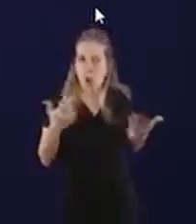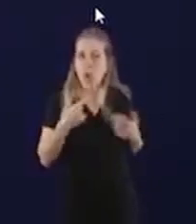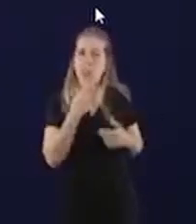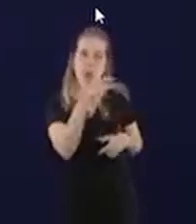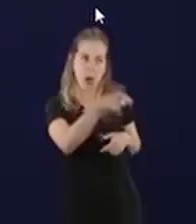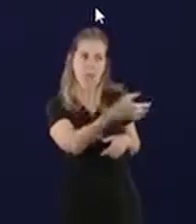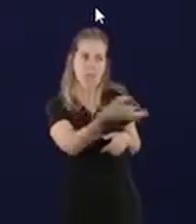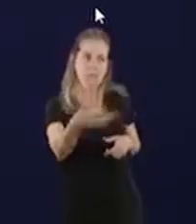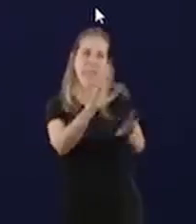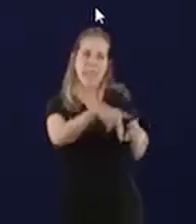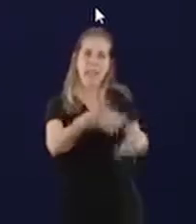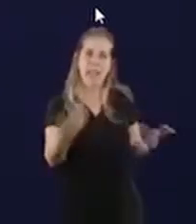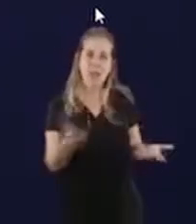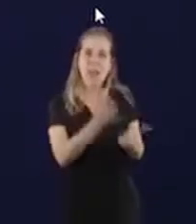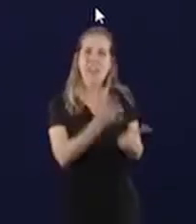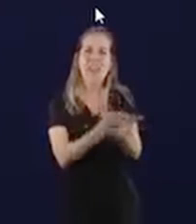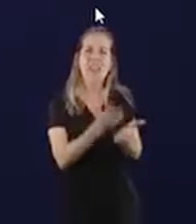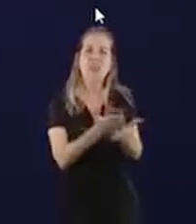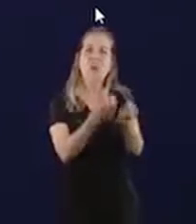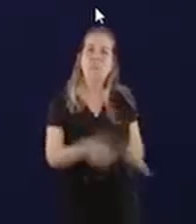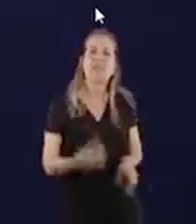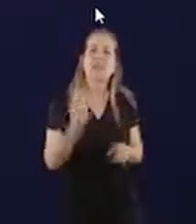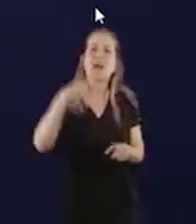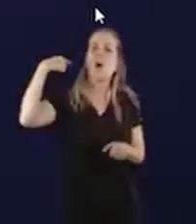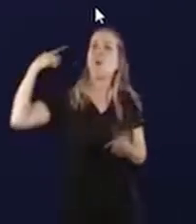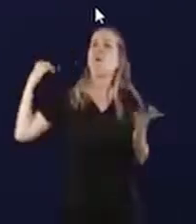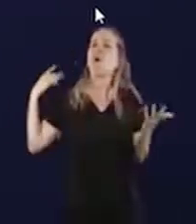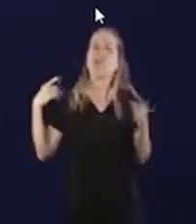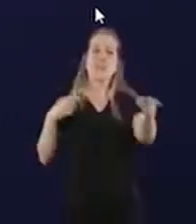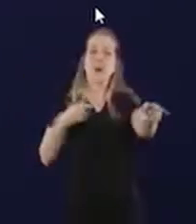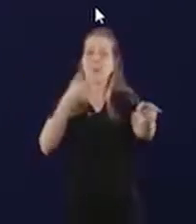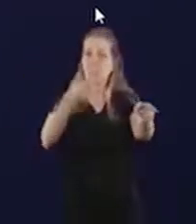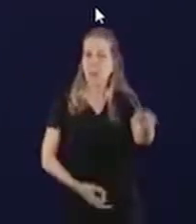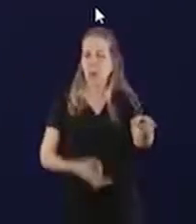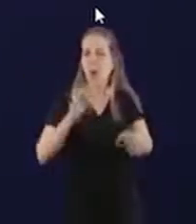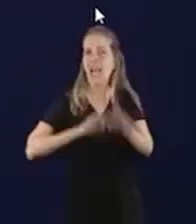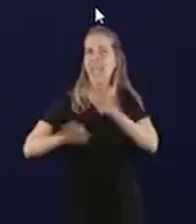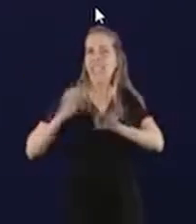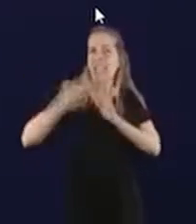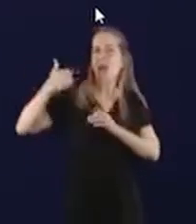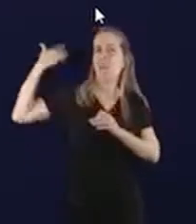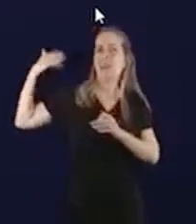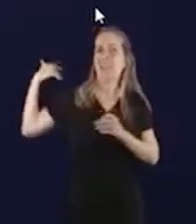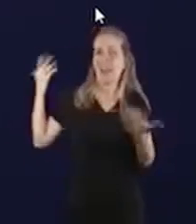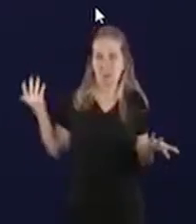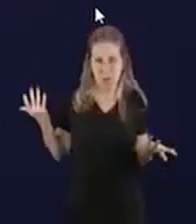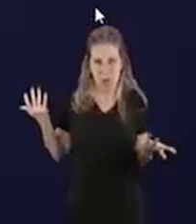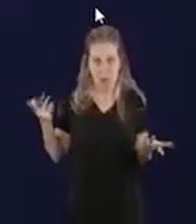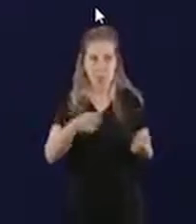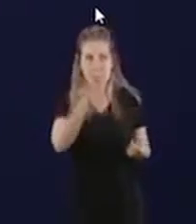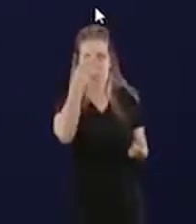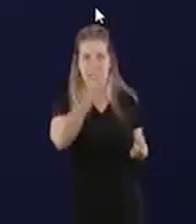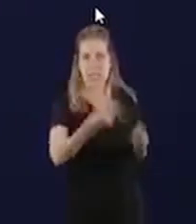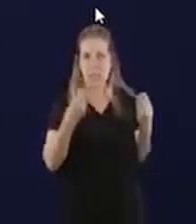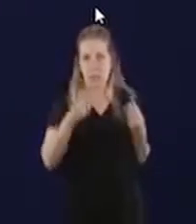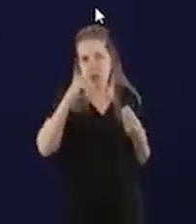bueno esos derechos desde cuándo se empezaron a ganar Según tu visión probablemente desde mitad del siglo pasado se Imagínate que si se llevaron 70